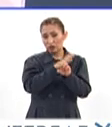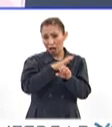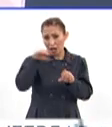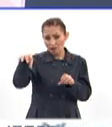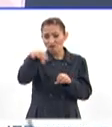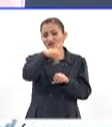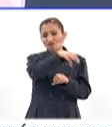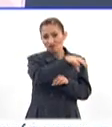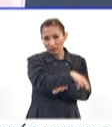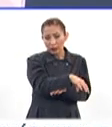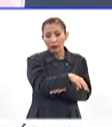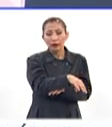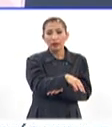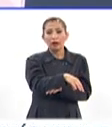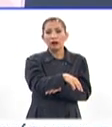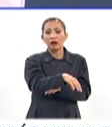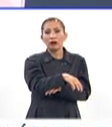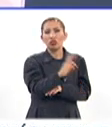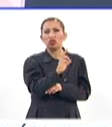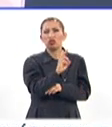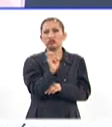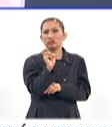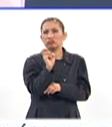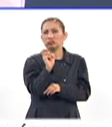presentes. Son